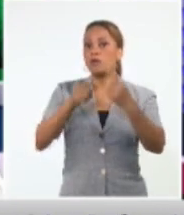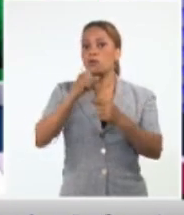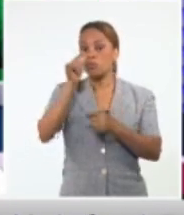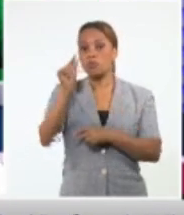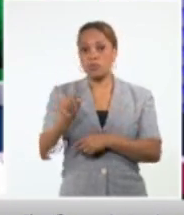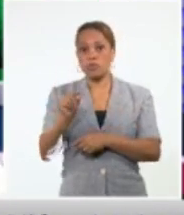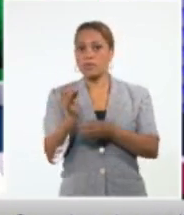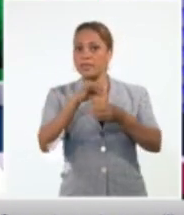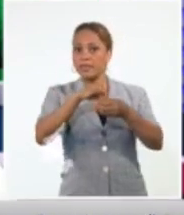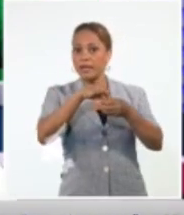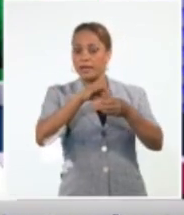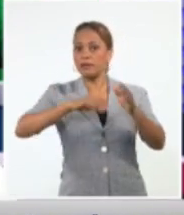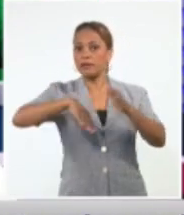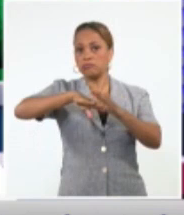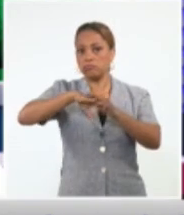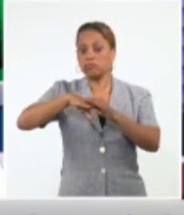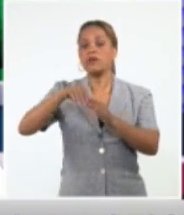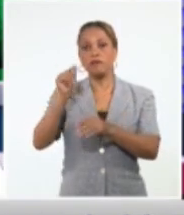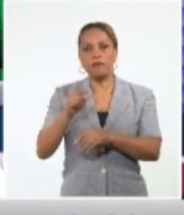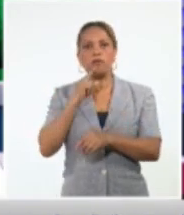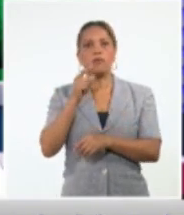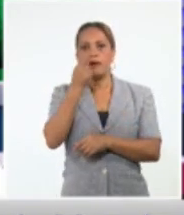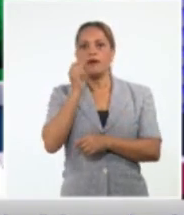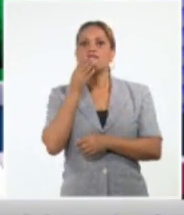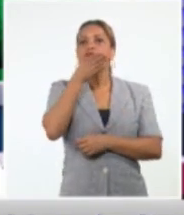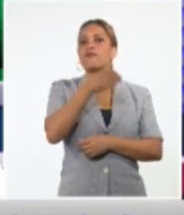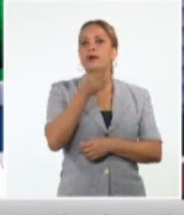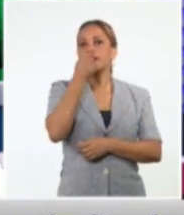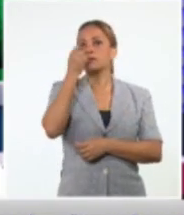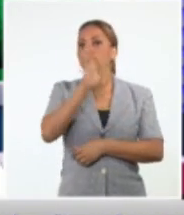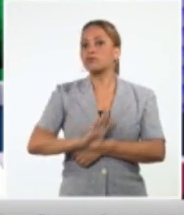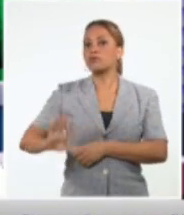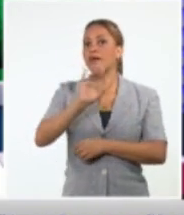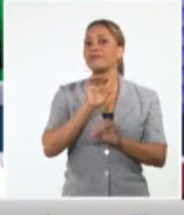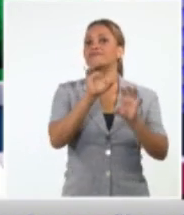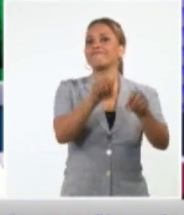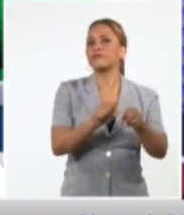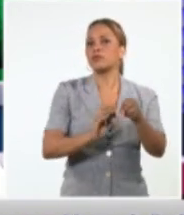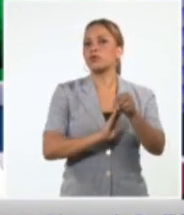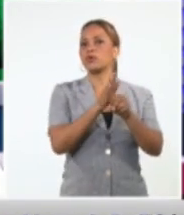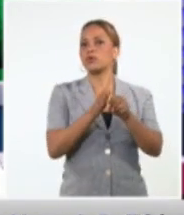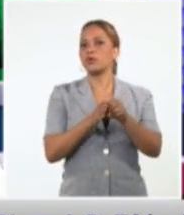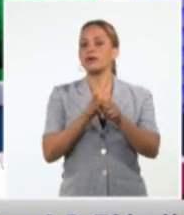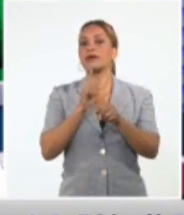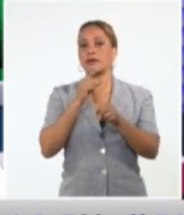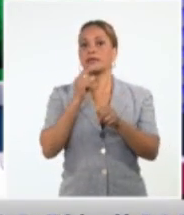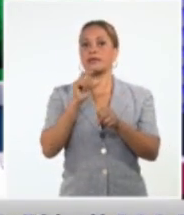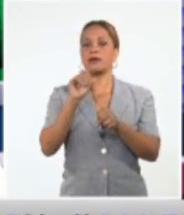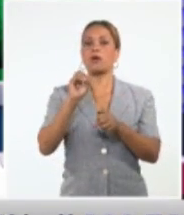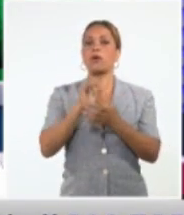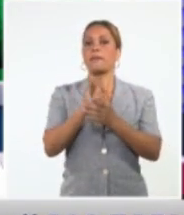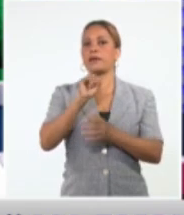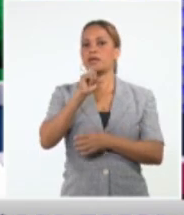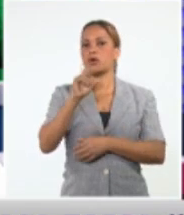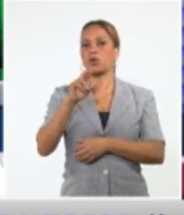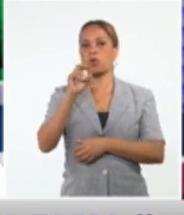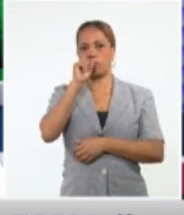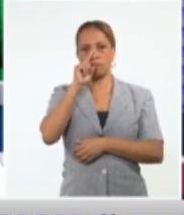estado en Sudáfrica, y achacan a esto la transmisión. Y realmente, como yo